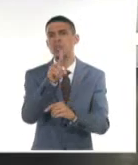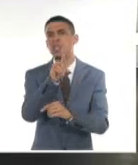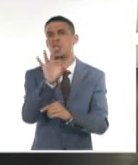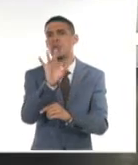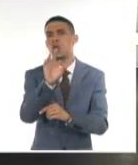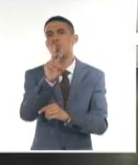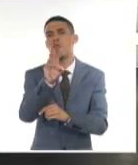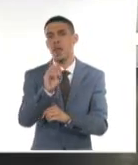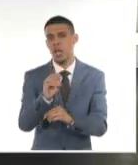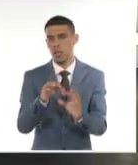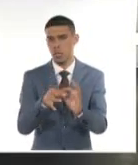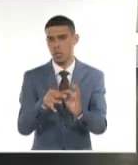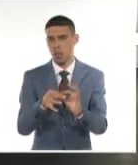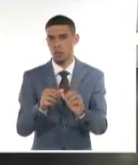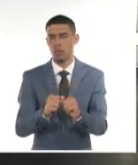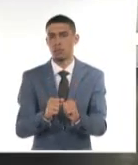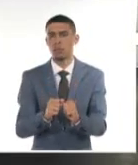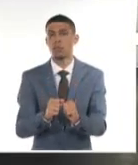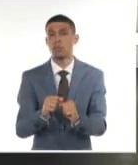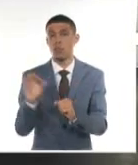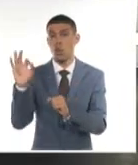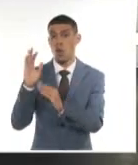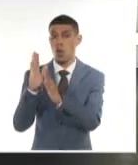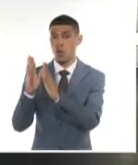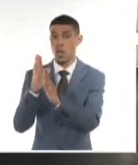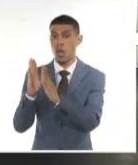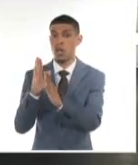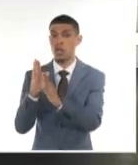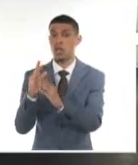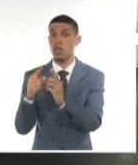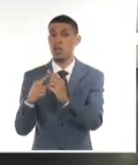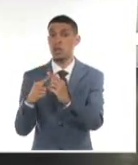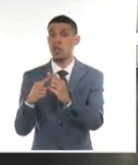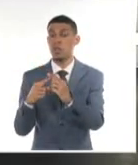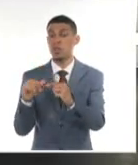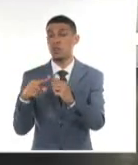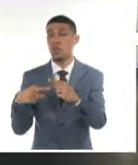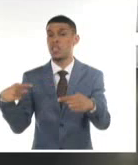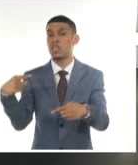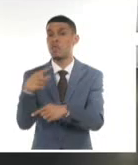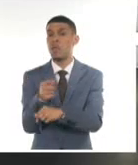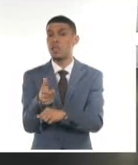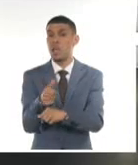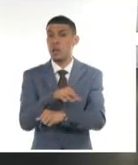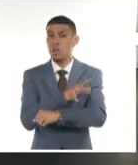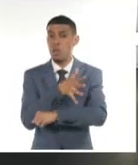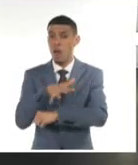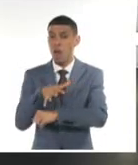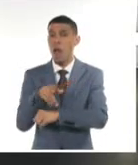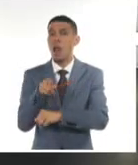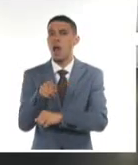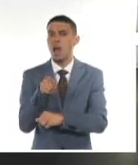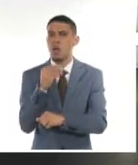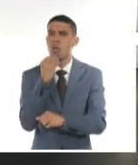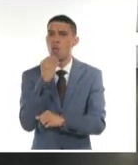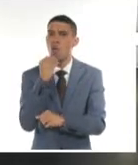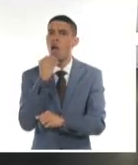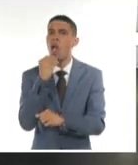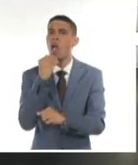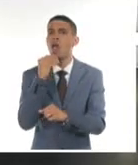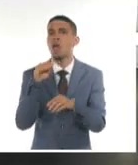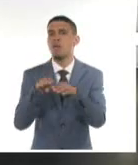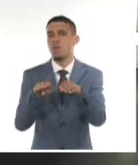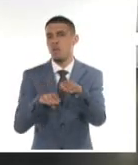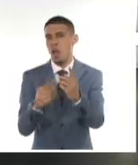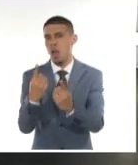grc las temperaturas mínimas en zonas del oriente sobre todo en localidades costeras algo superiores 21 gr c las máximas de la tarde con una tendencia al ascenso que se va